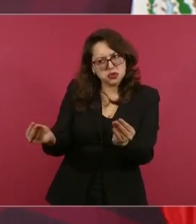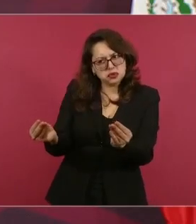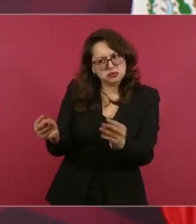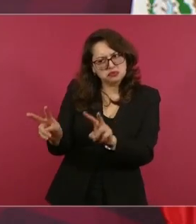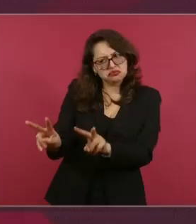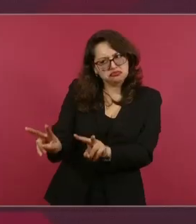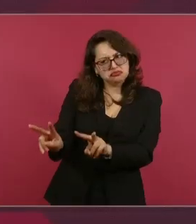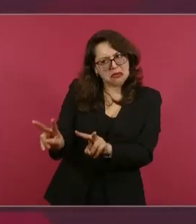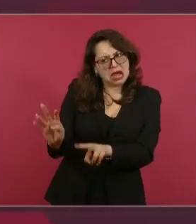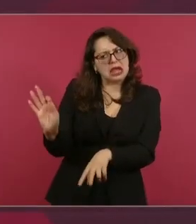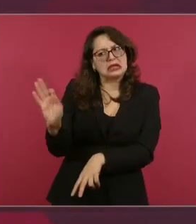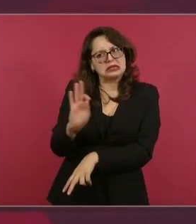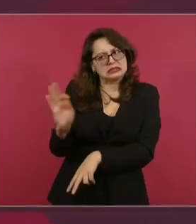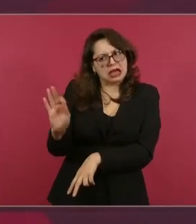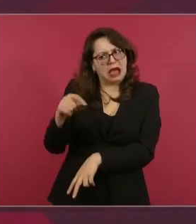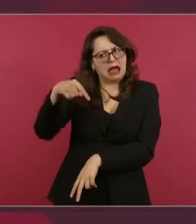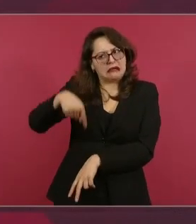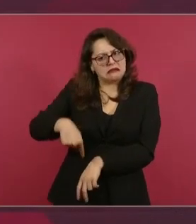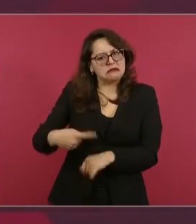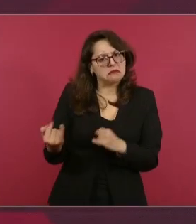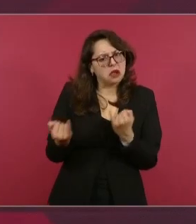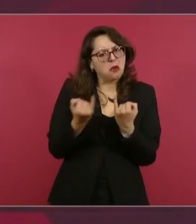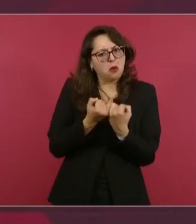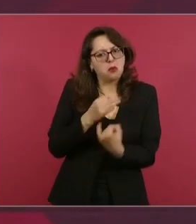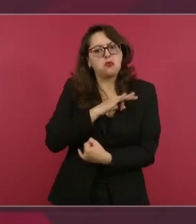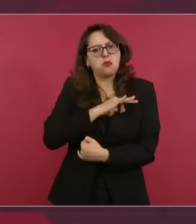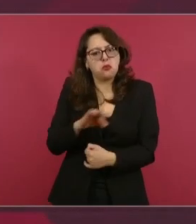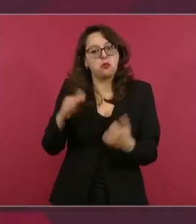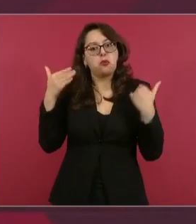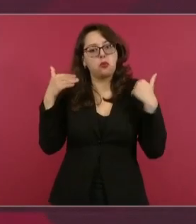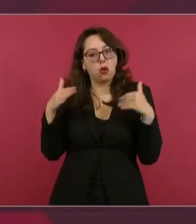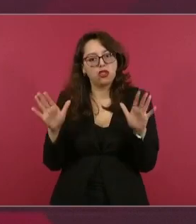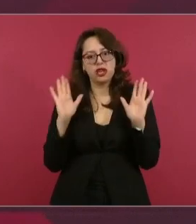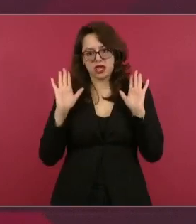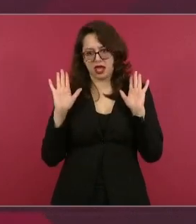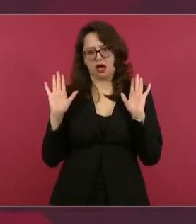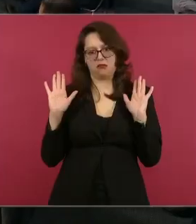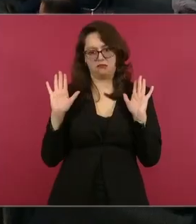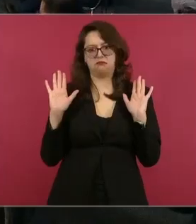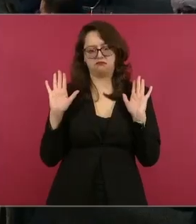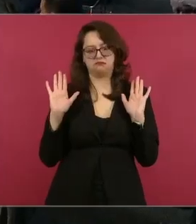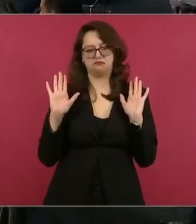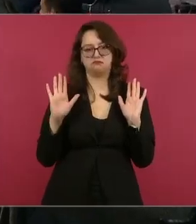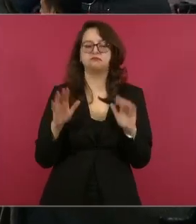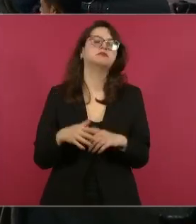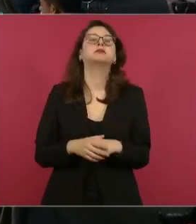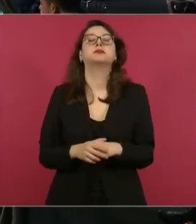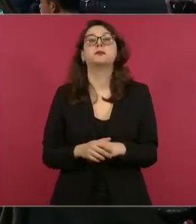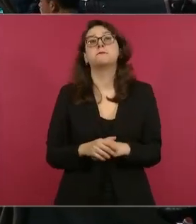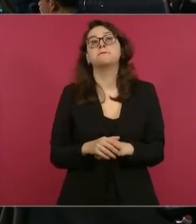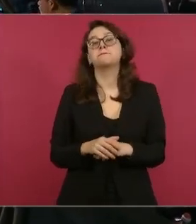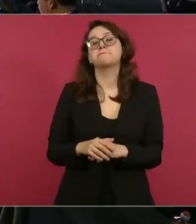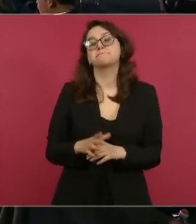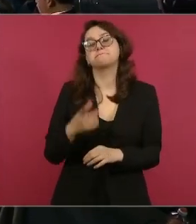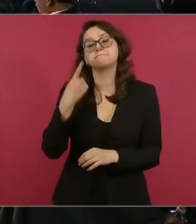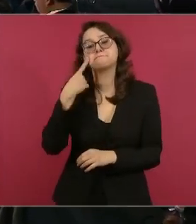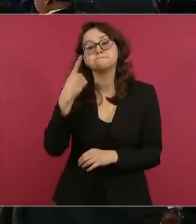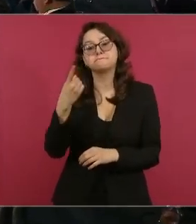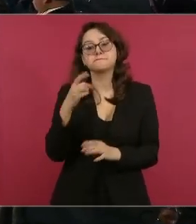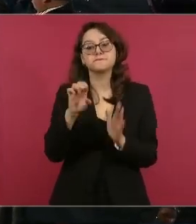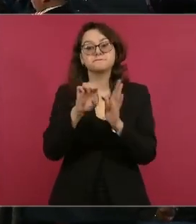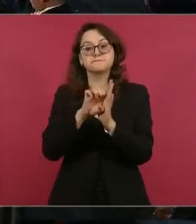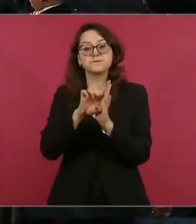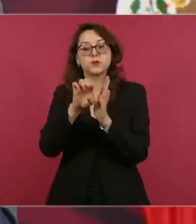en otros lugares. Por ejemplo, lo que logra ese